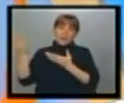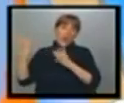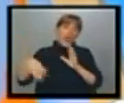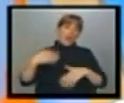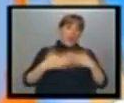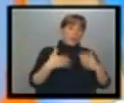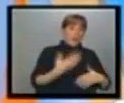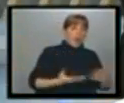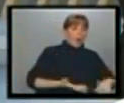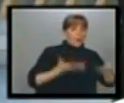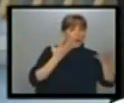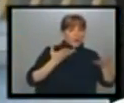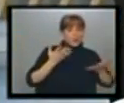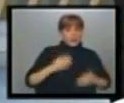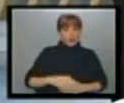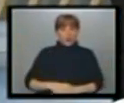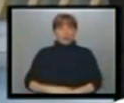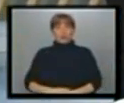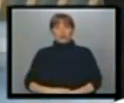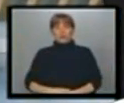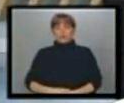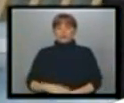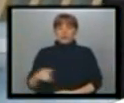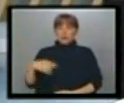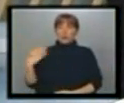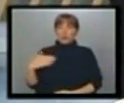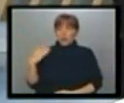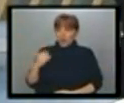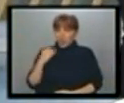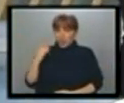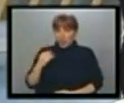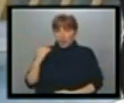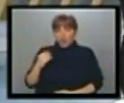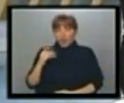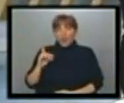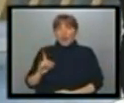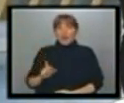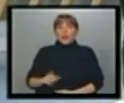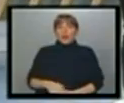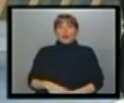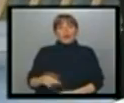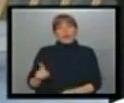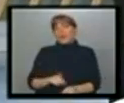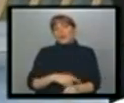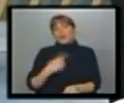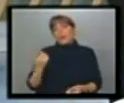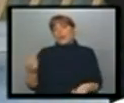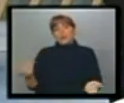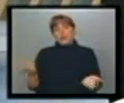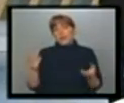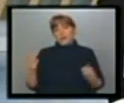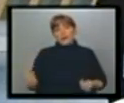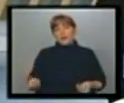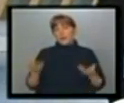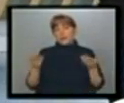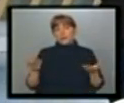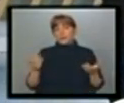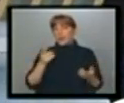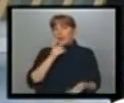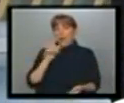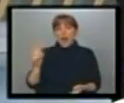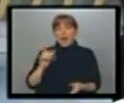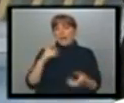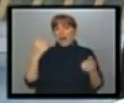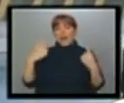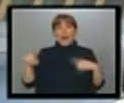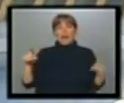góndola. Bueno, vamos a ir repasando después algunos tips importantes para ir esquivando estos aumentos. Pero tenemos que acostumbrarnos a palabras porque van cambiando los gobiernos y las palabras van